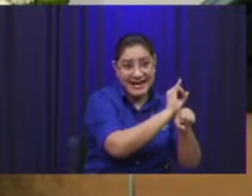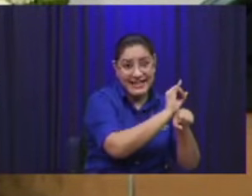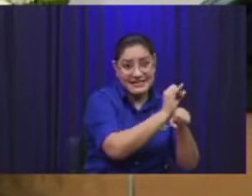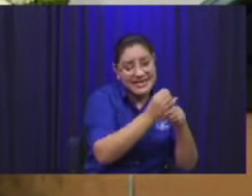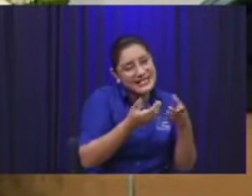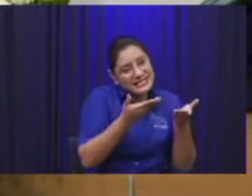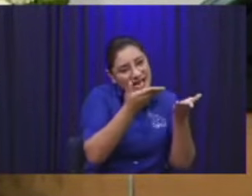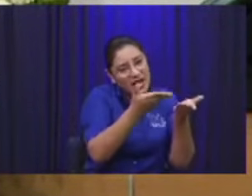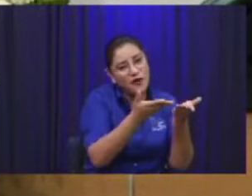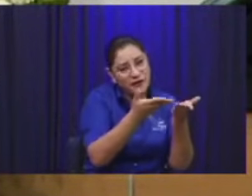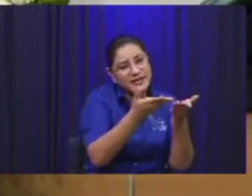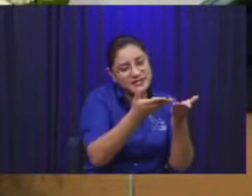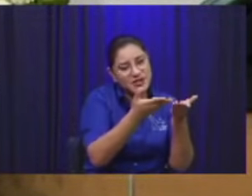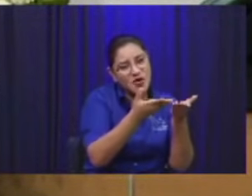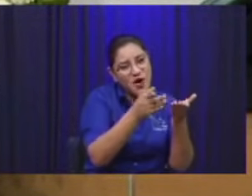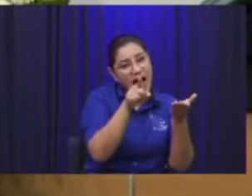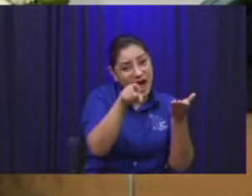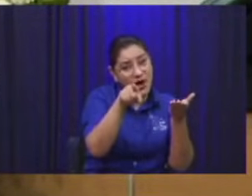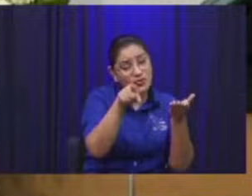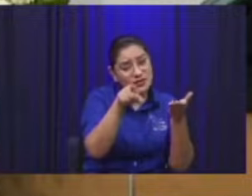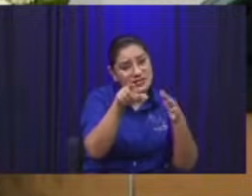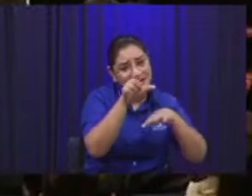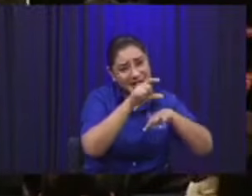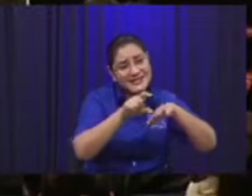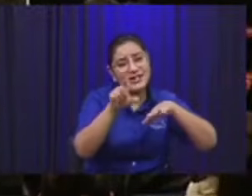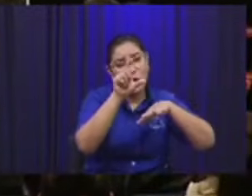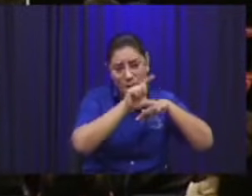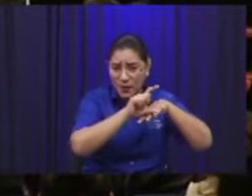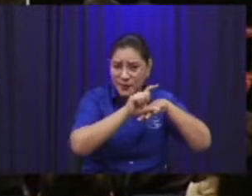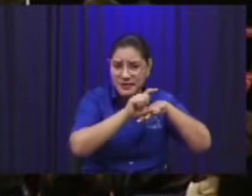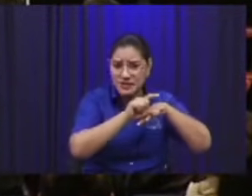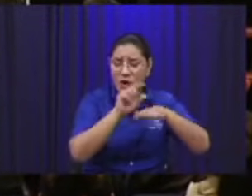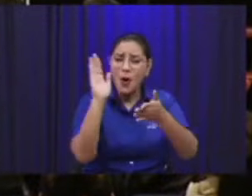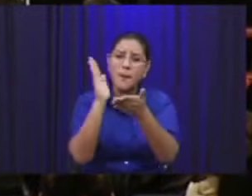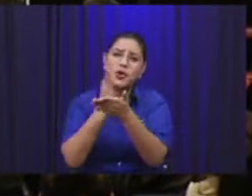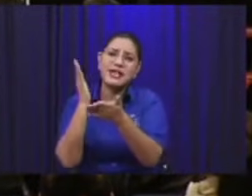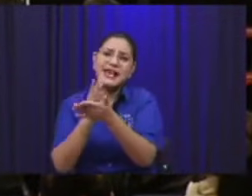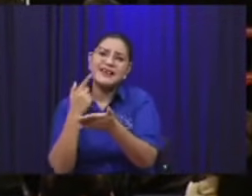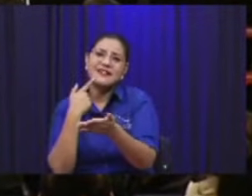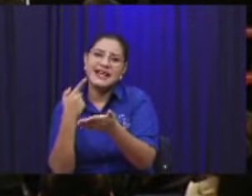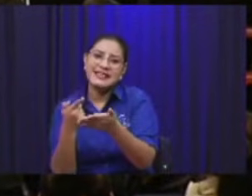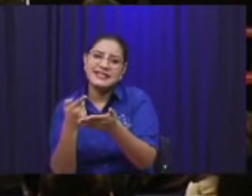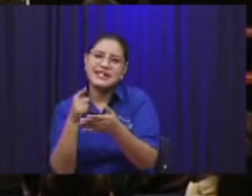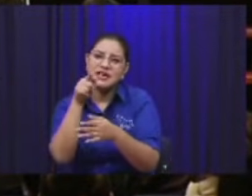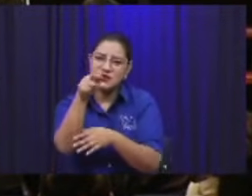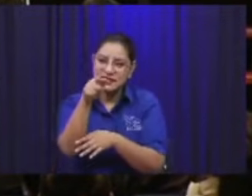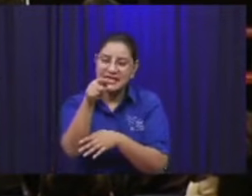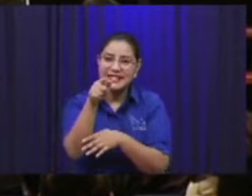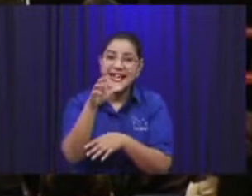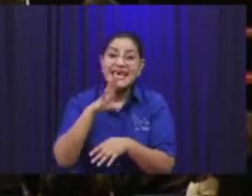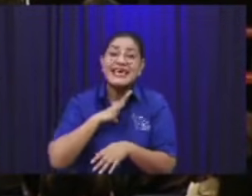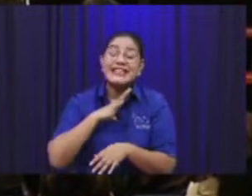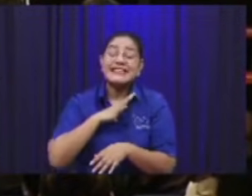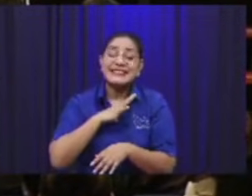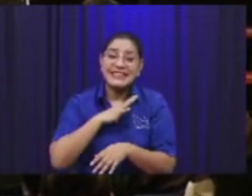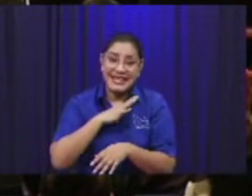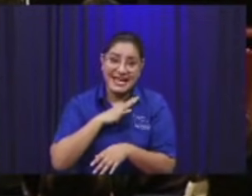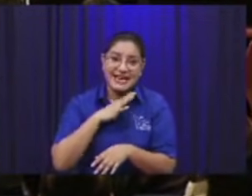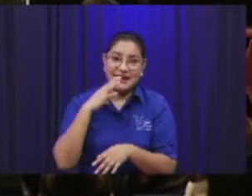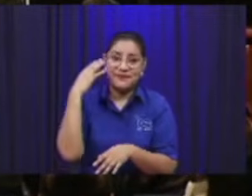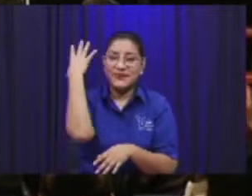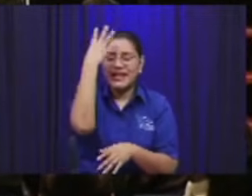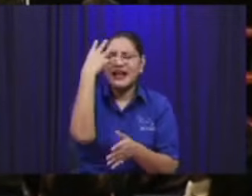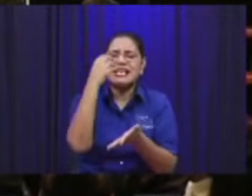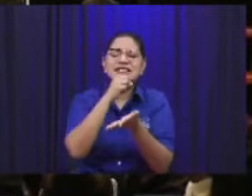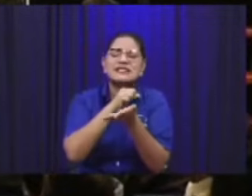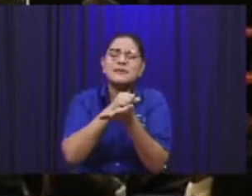ofreció a usted ese compromiso no dice la biblia que usted tiene las arras del espíritu no